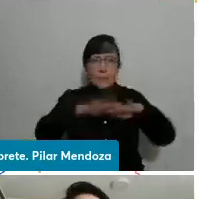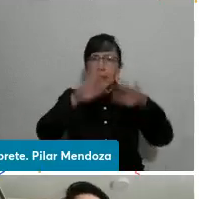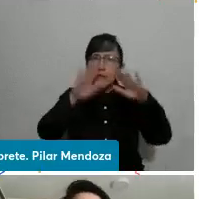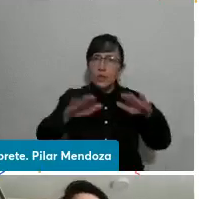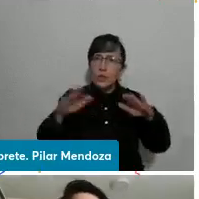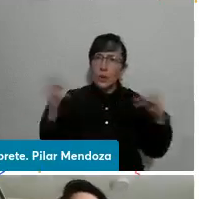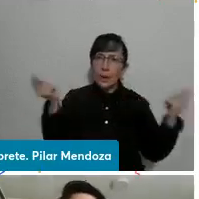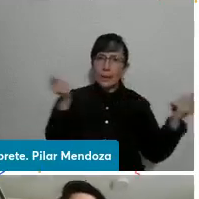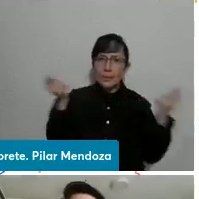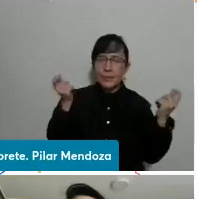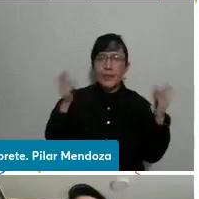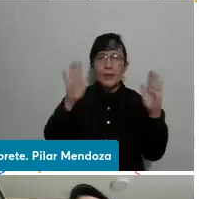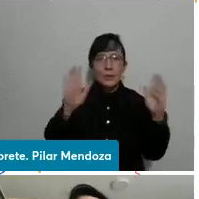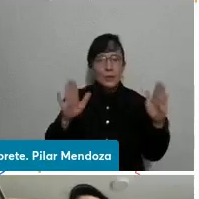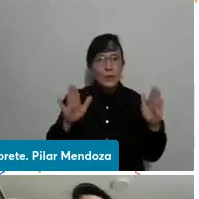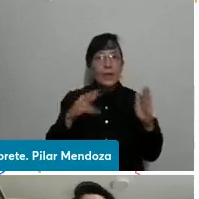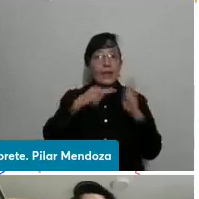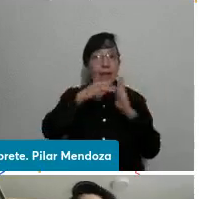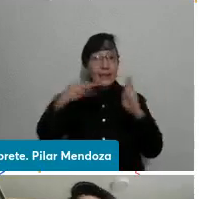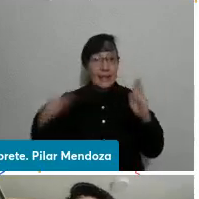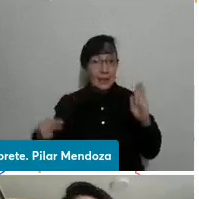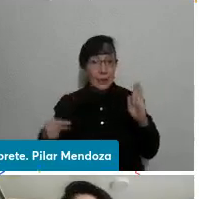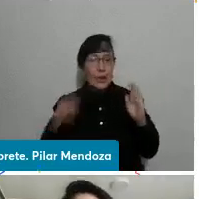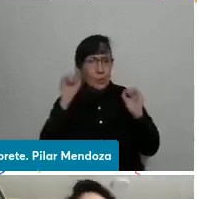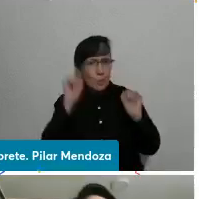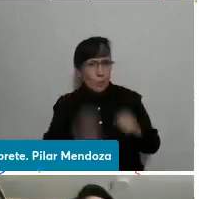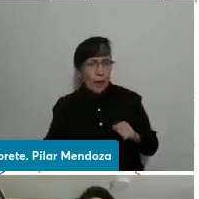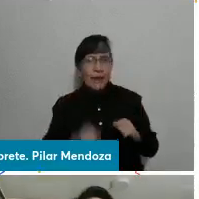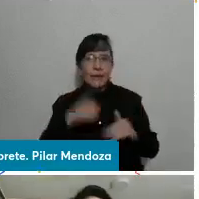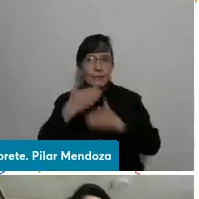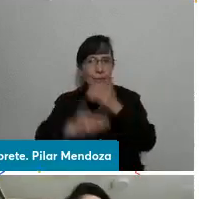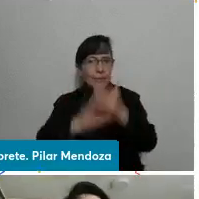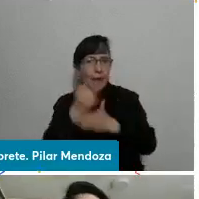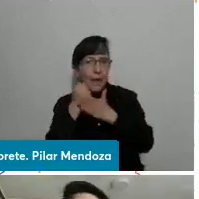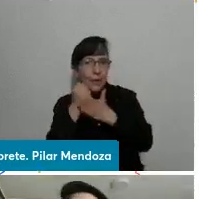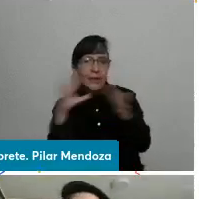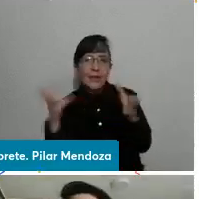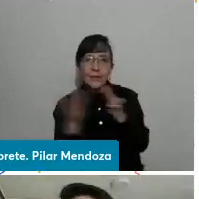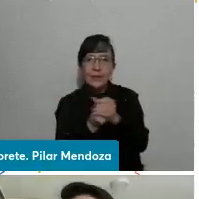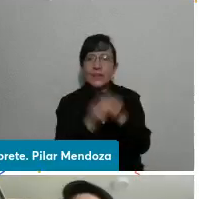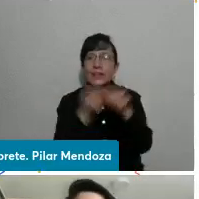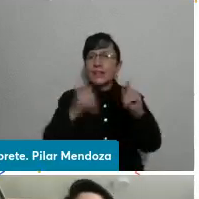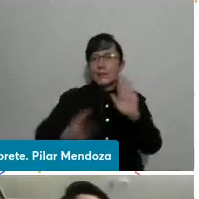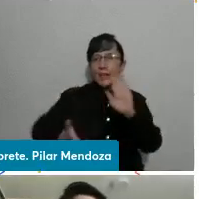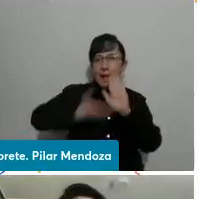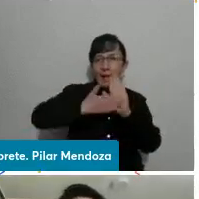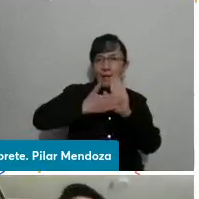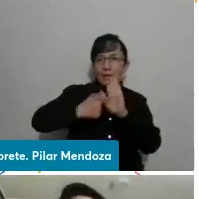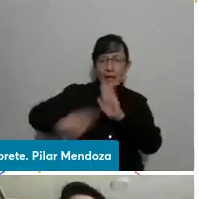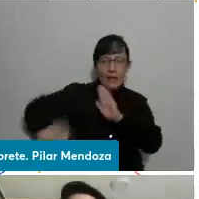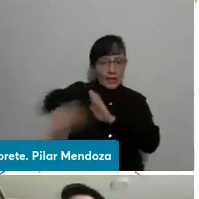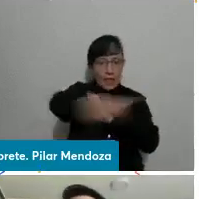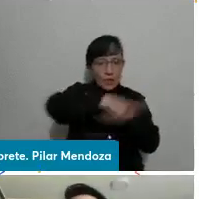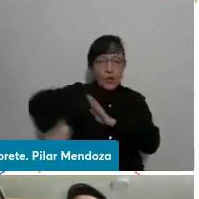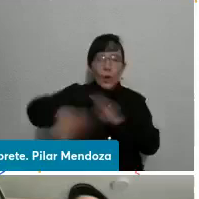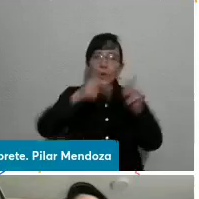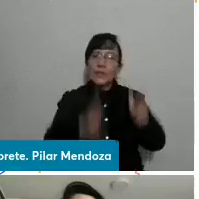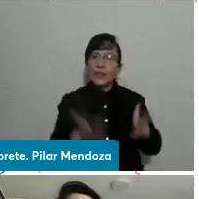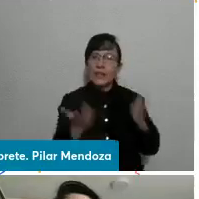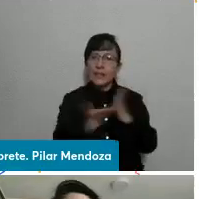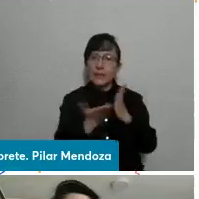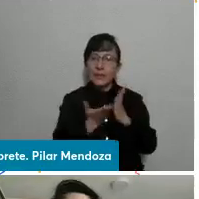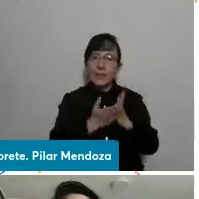esencial conocer cómo esta puede ser un puente para la inclusión y para garantizar que todos y todas los estudiantes,